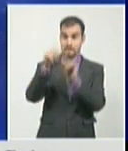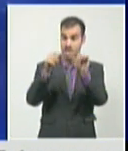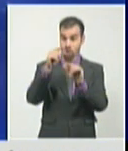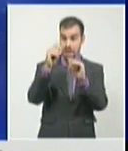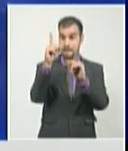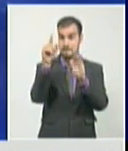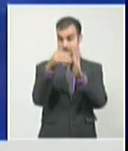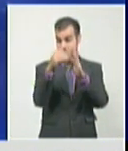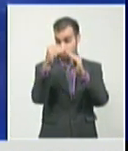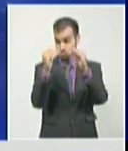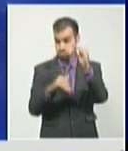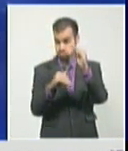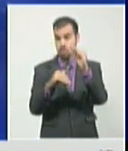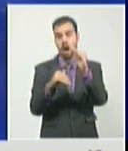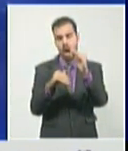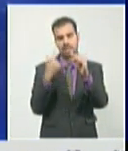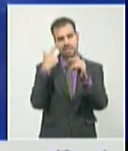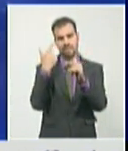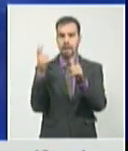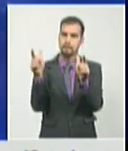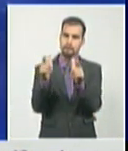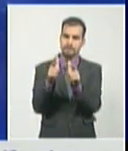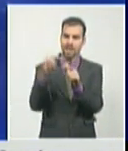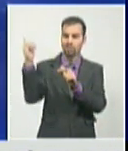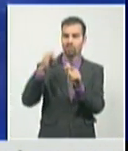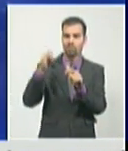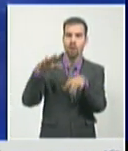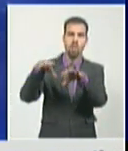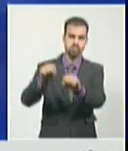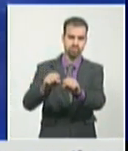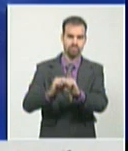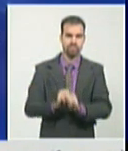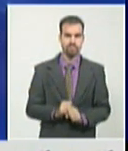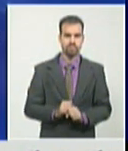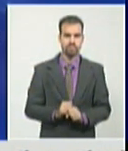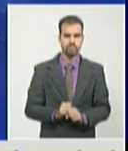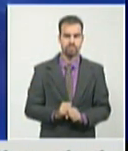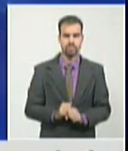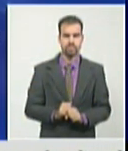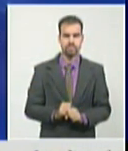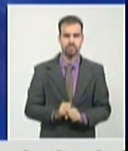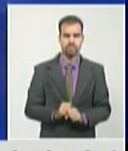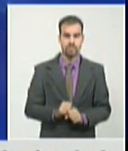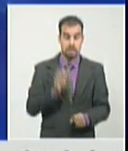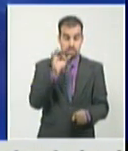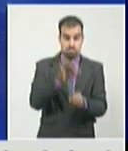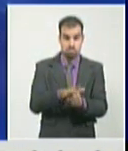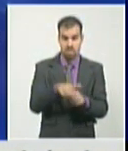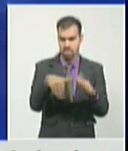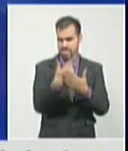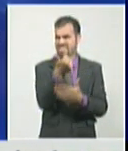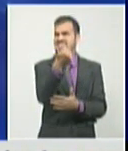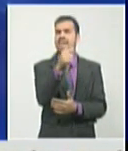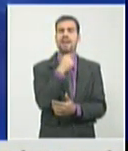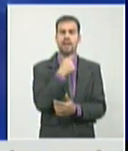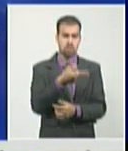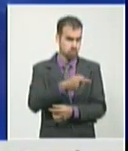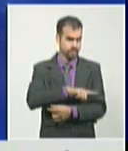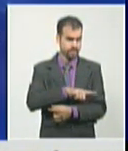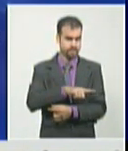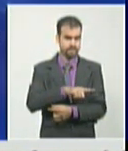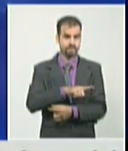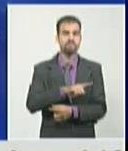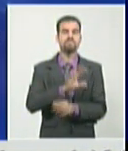partir del día 10 pues ya se empezó a exigir o se está exigiendo en nuestros aeropuertos